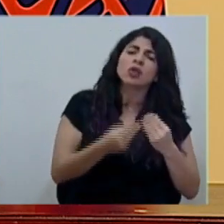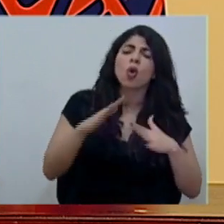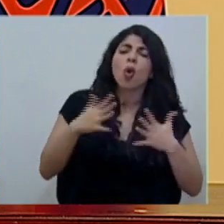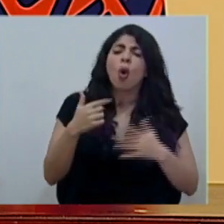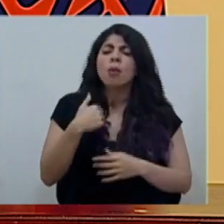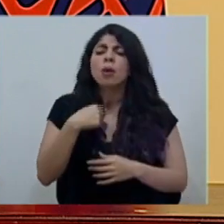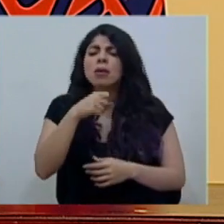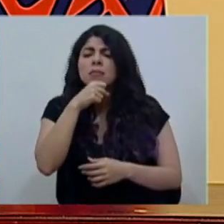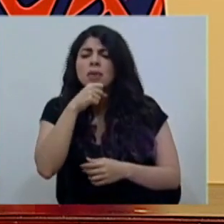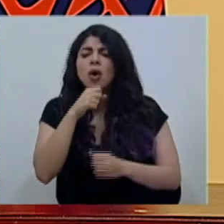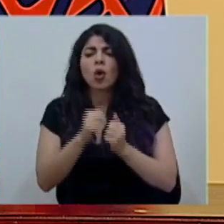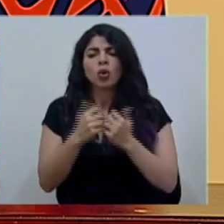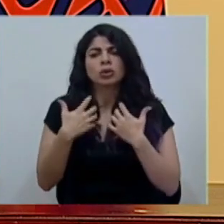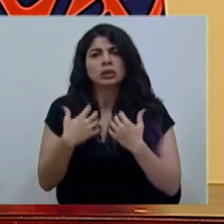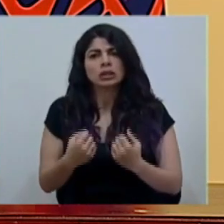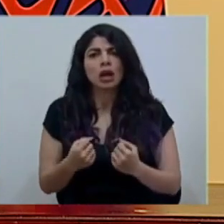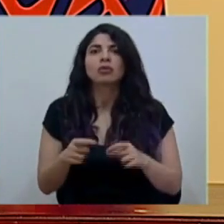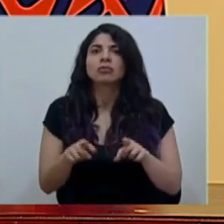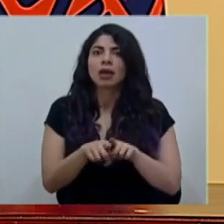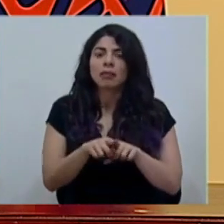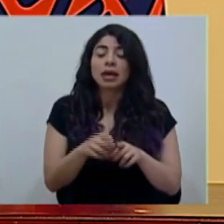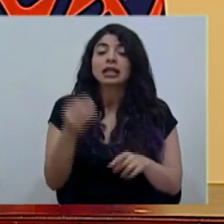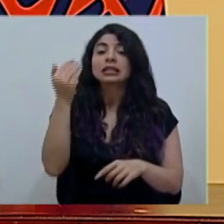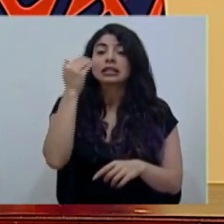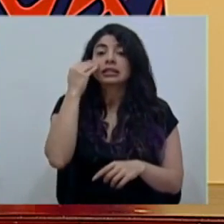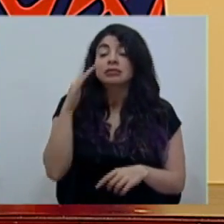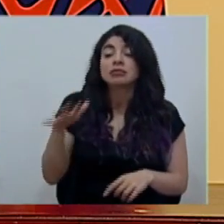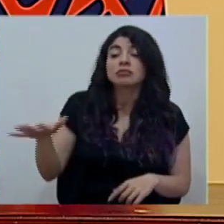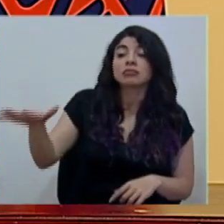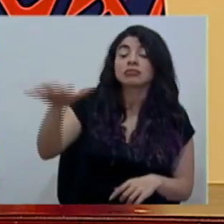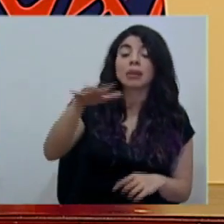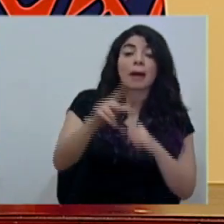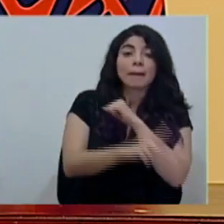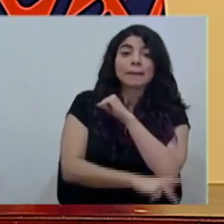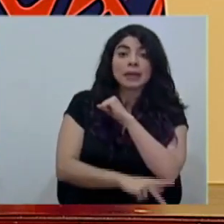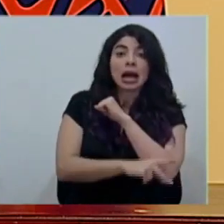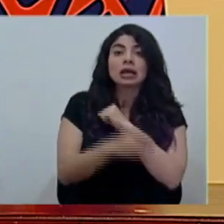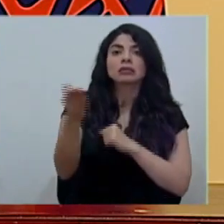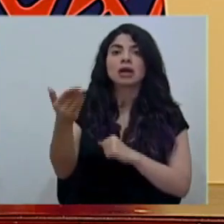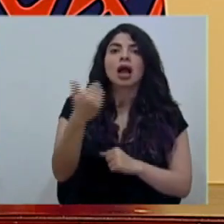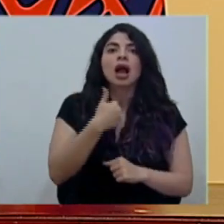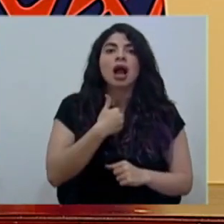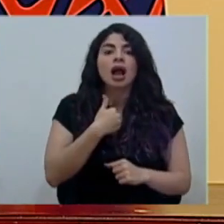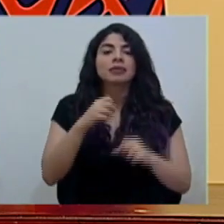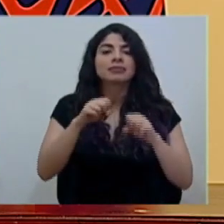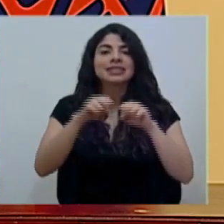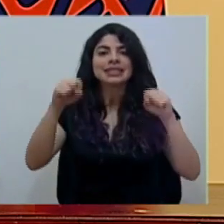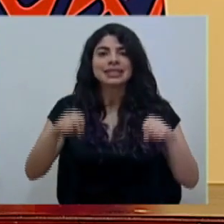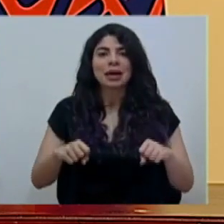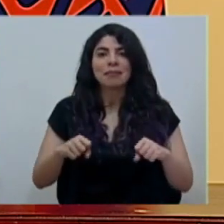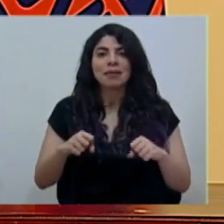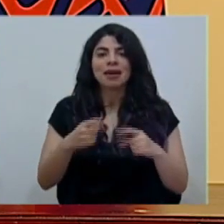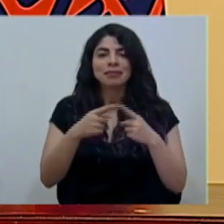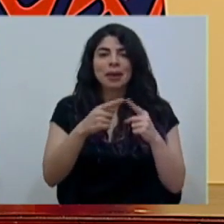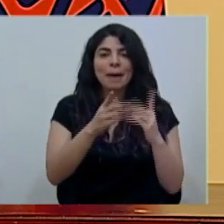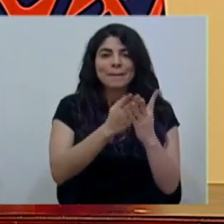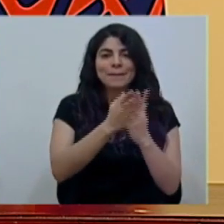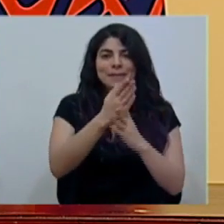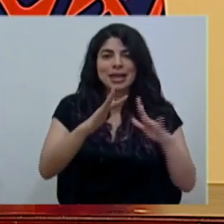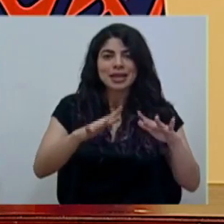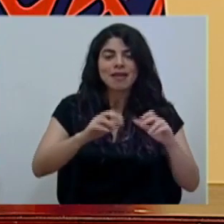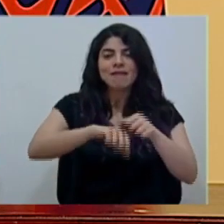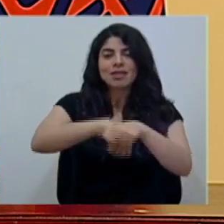envejecimiento saludable y demás. Sé también que a lo largo y ancho de todo el país tenemos todo un sistema a través de medios digitales,